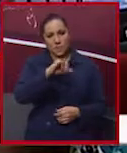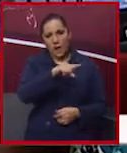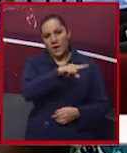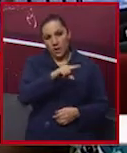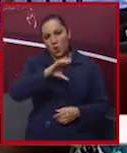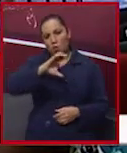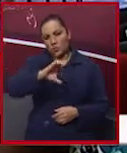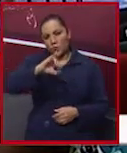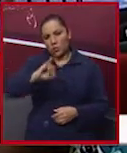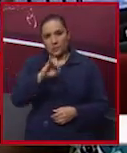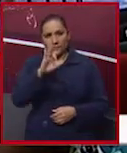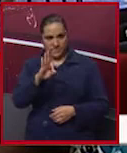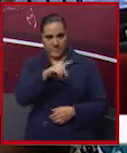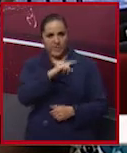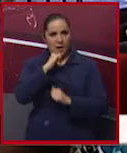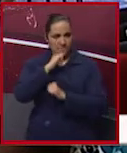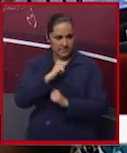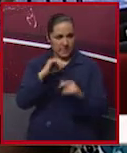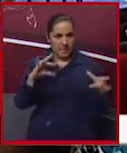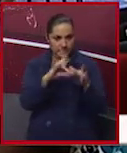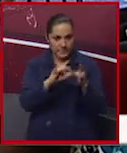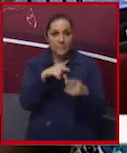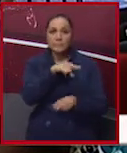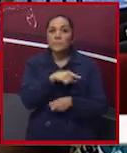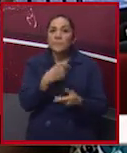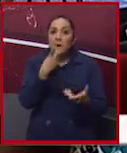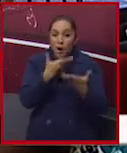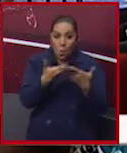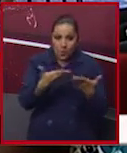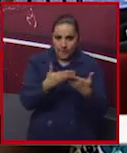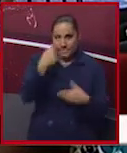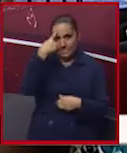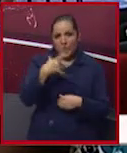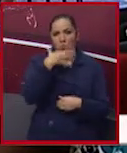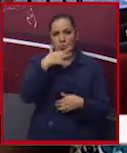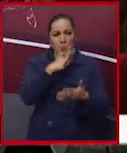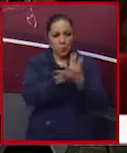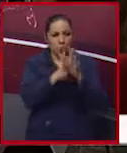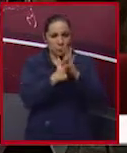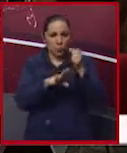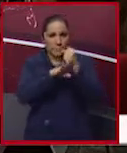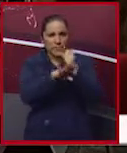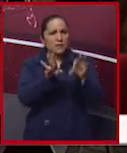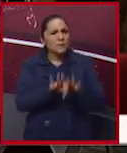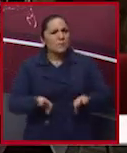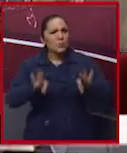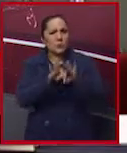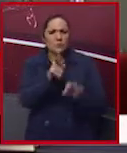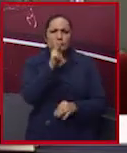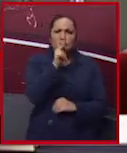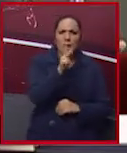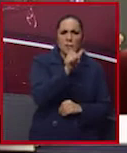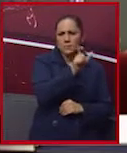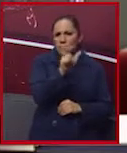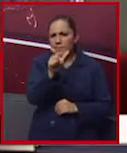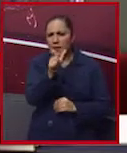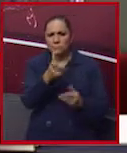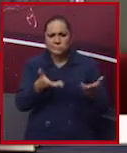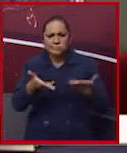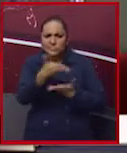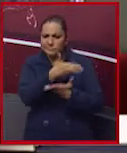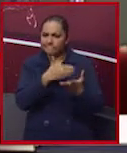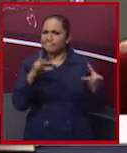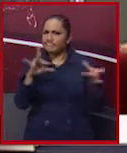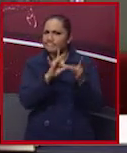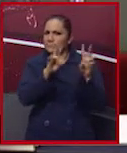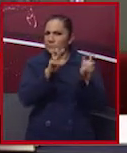los mecanismos para incentivar la denuncia en materia de hechos de corrupción. La Ley General de Responsabilidad de denunciar. O sea, hay una gran impunidad